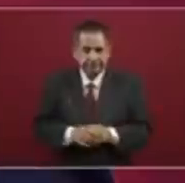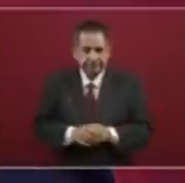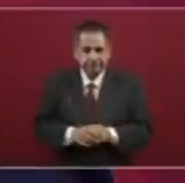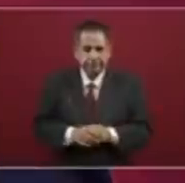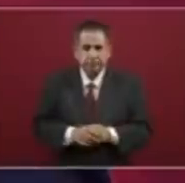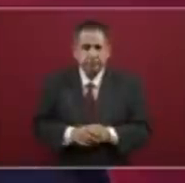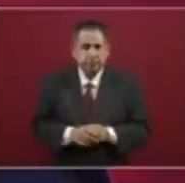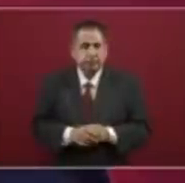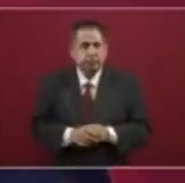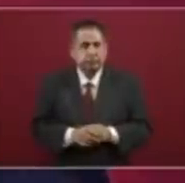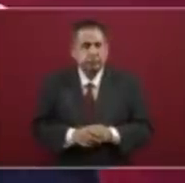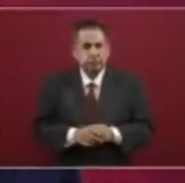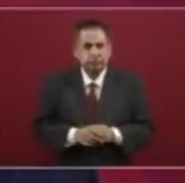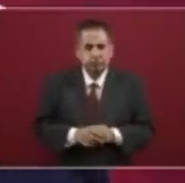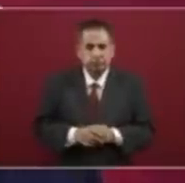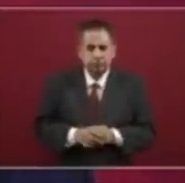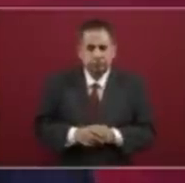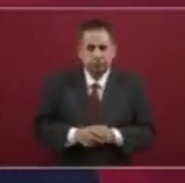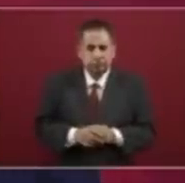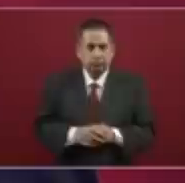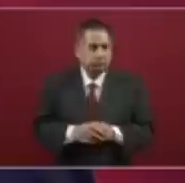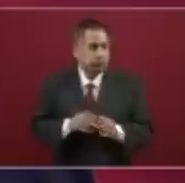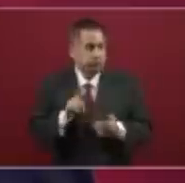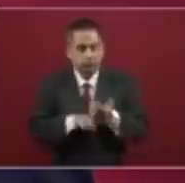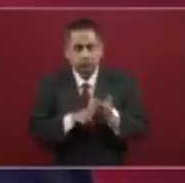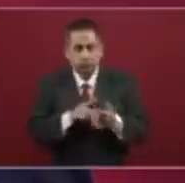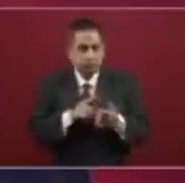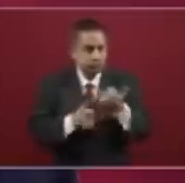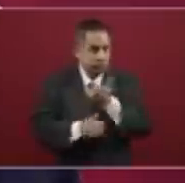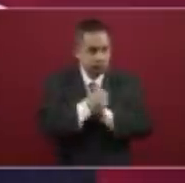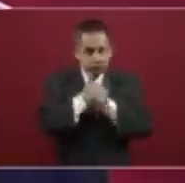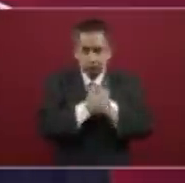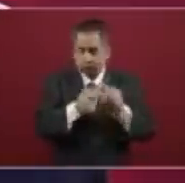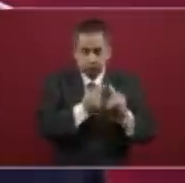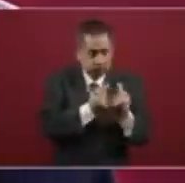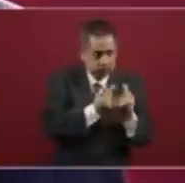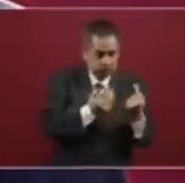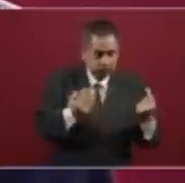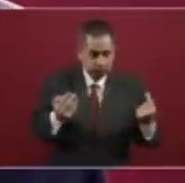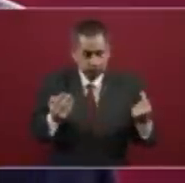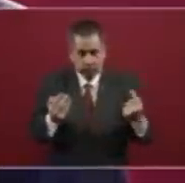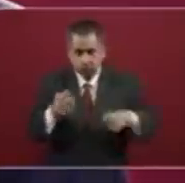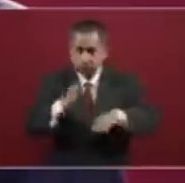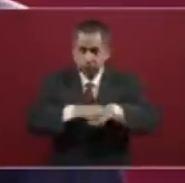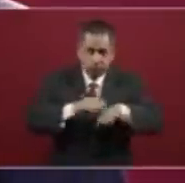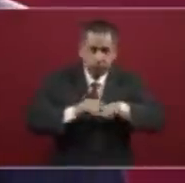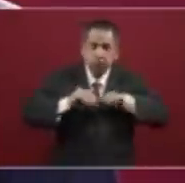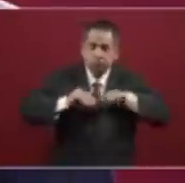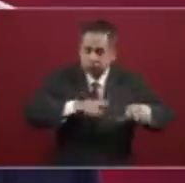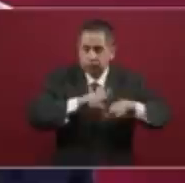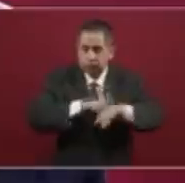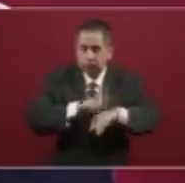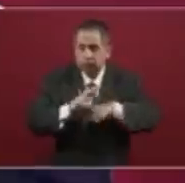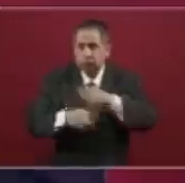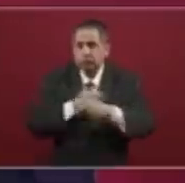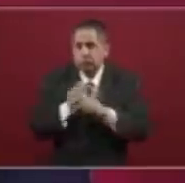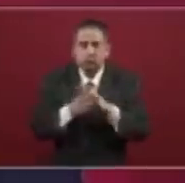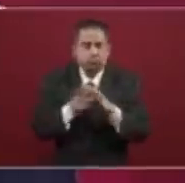solo con la competencia, pues vamos a actuar, ya dije, vamos